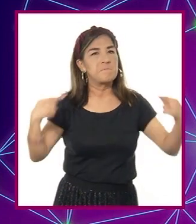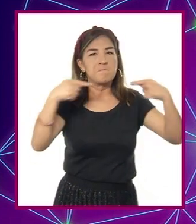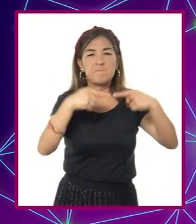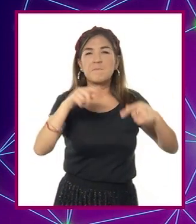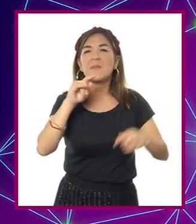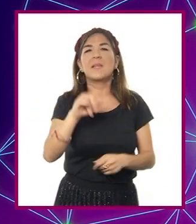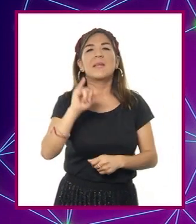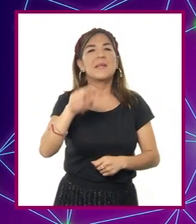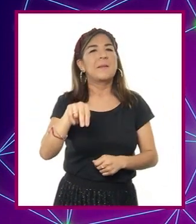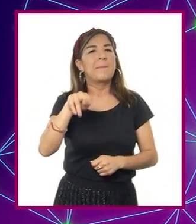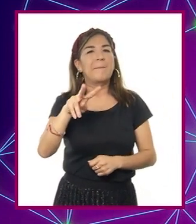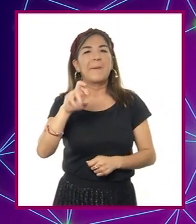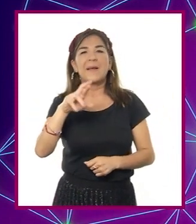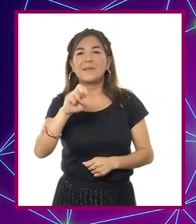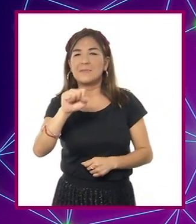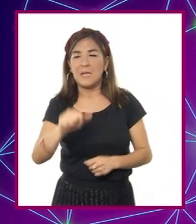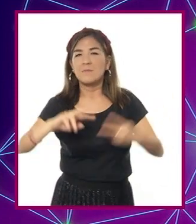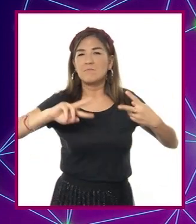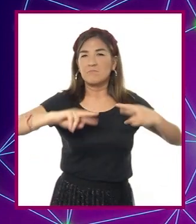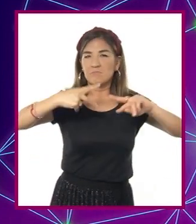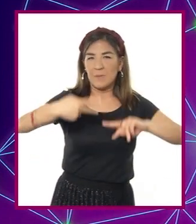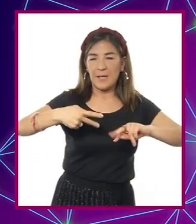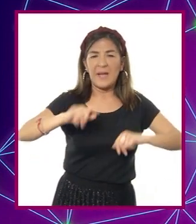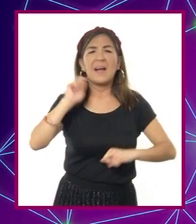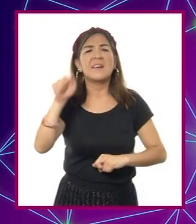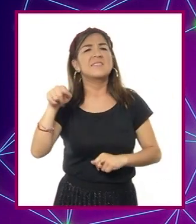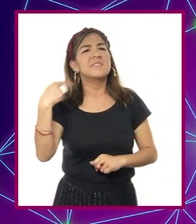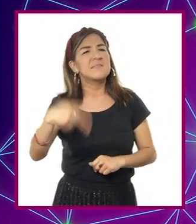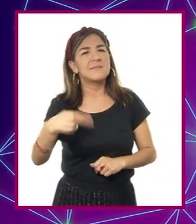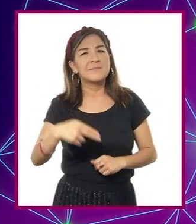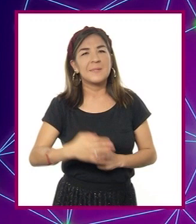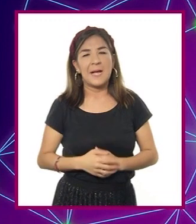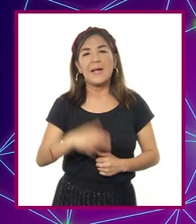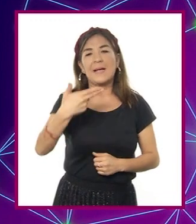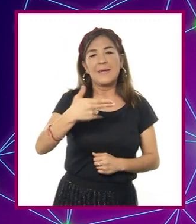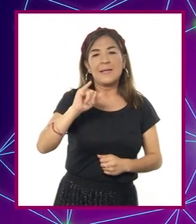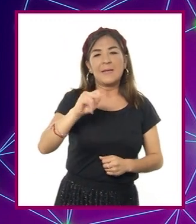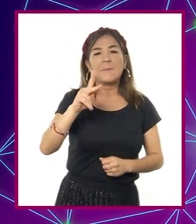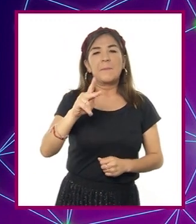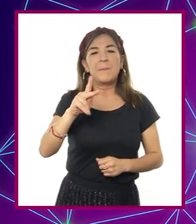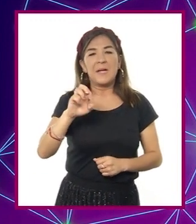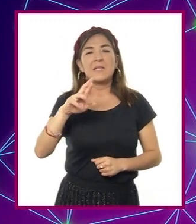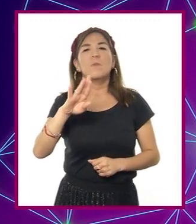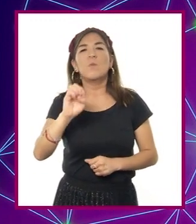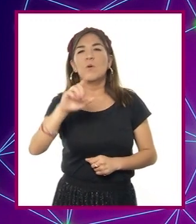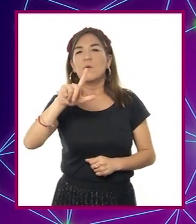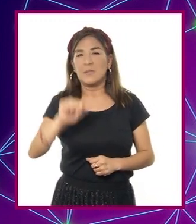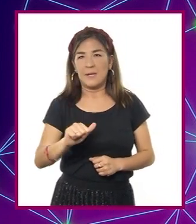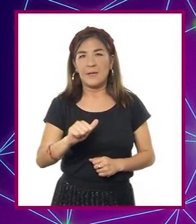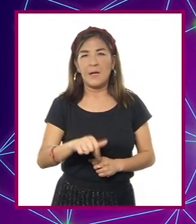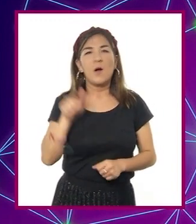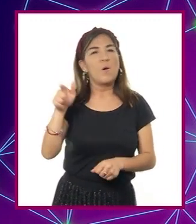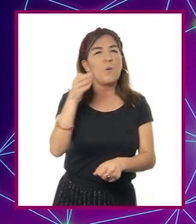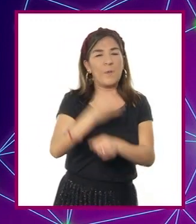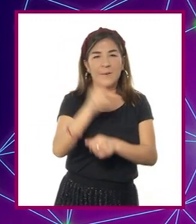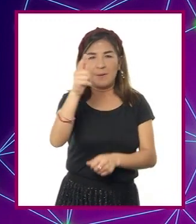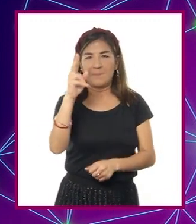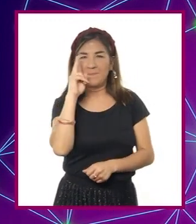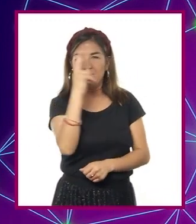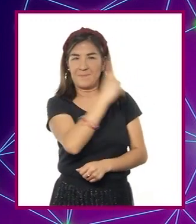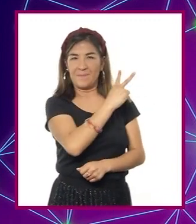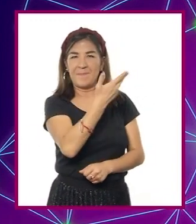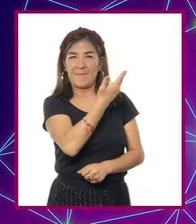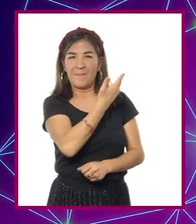inversa. A este tipo de gráficas se les llama hipérbola. Como pueden observar,